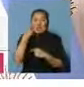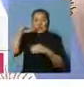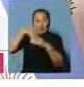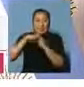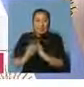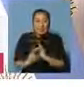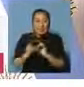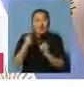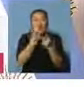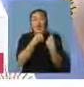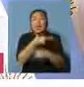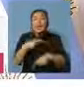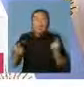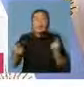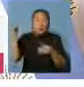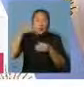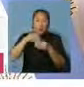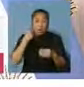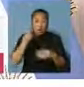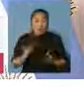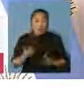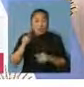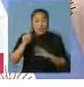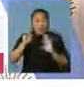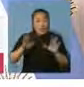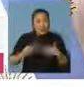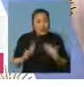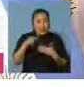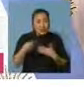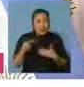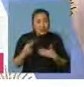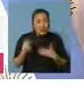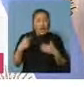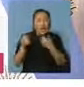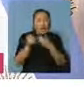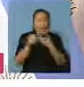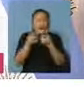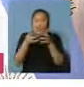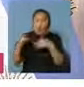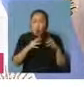las distintas cosas que no pasan por este consejo. Se hacen arreglos o se